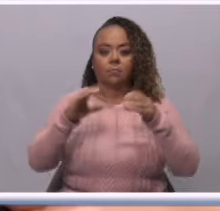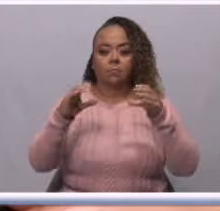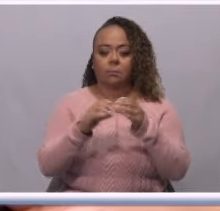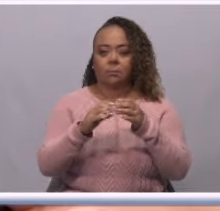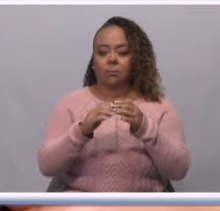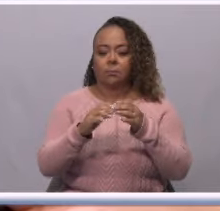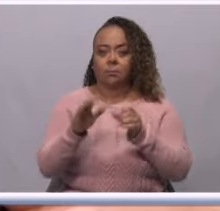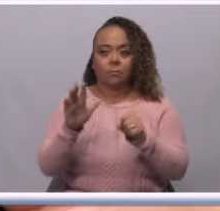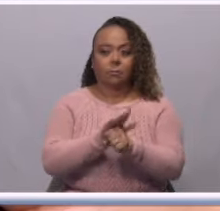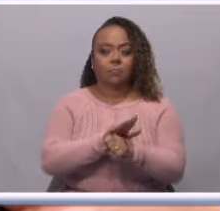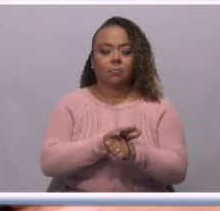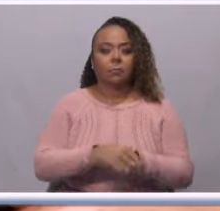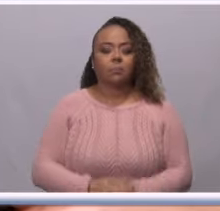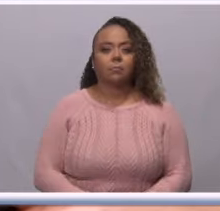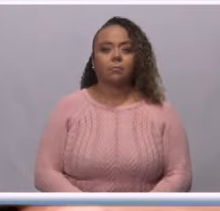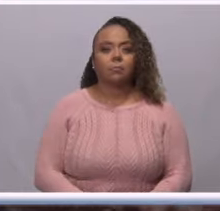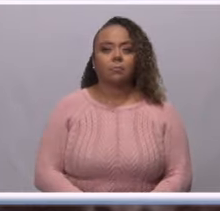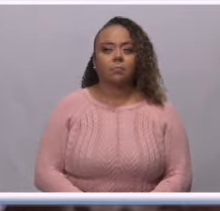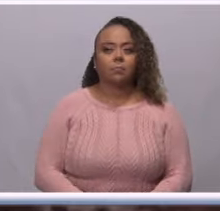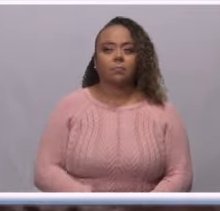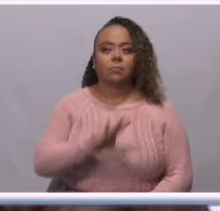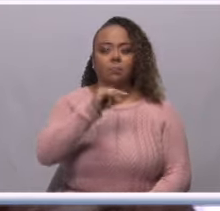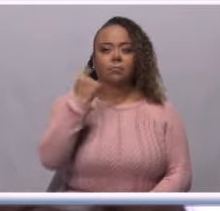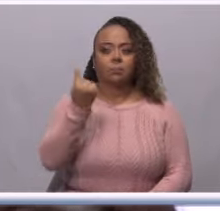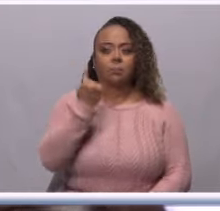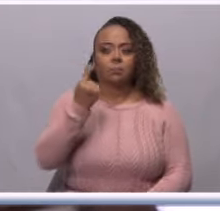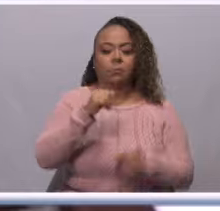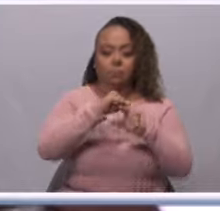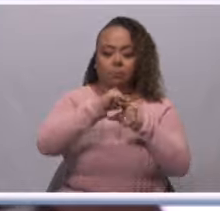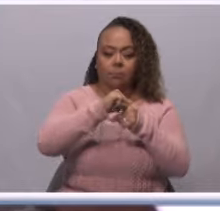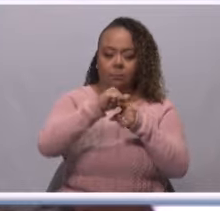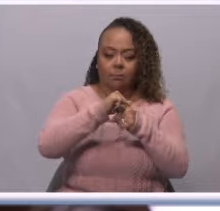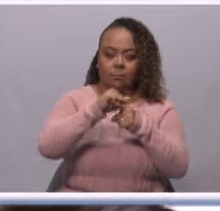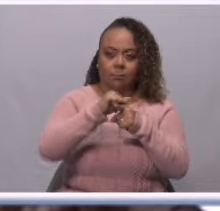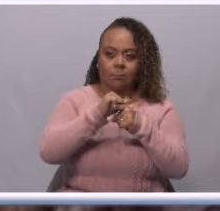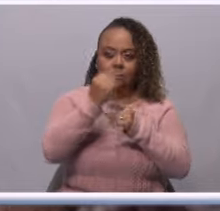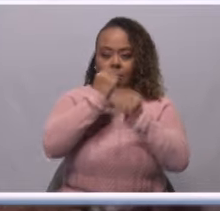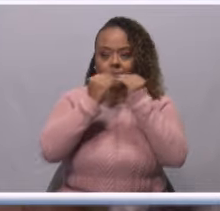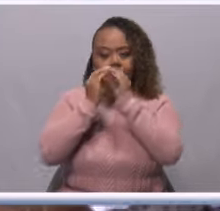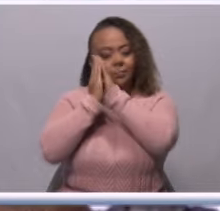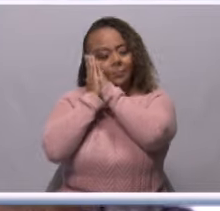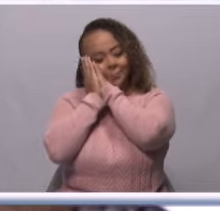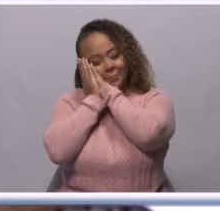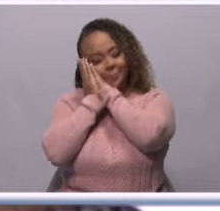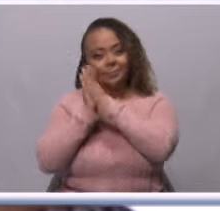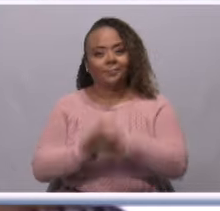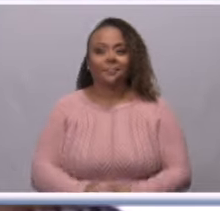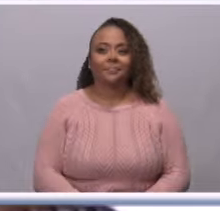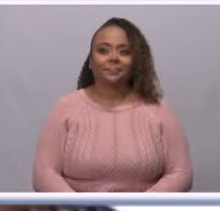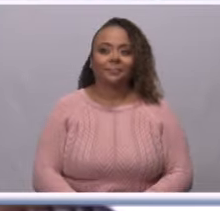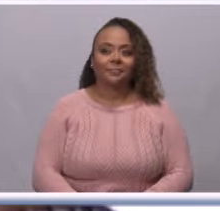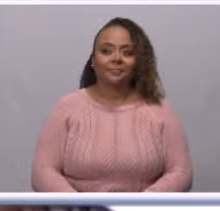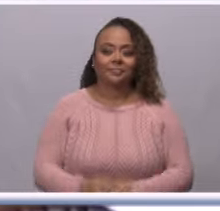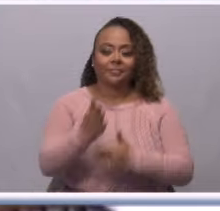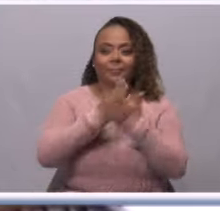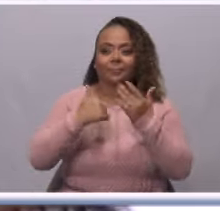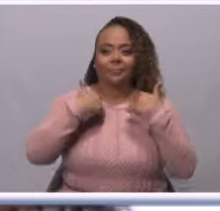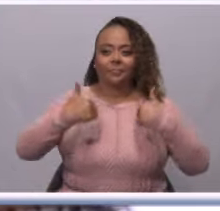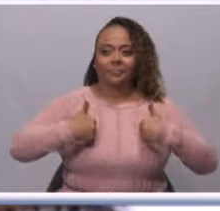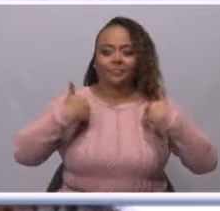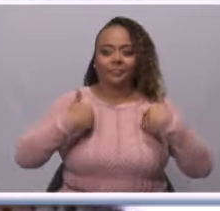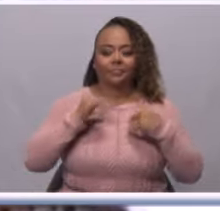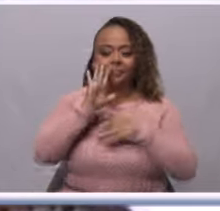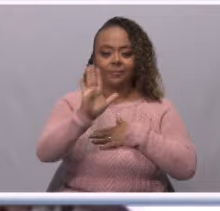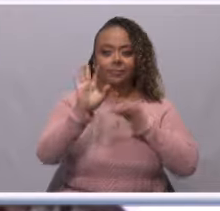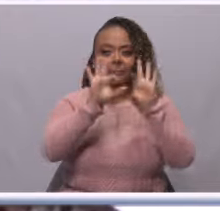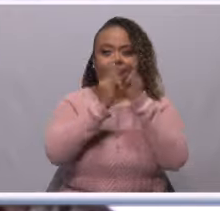total, y es nada más entrenar, comer y dormir prácticamente, sí. Algo que tiene muy feliz a Alondra es que su